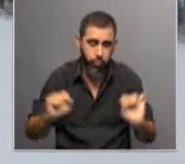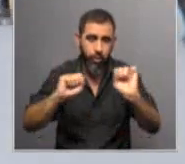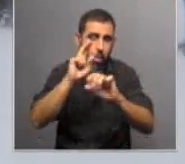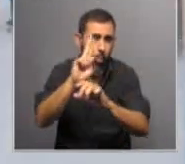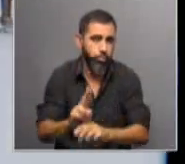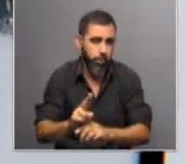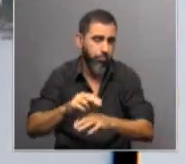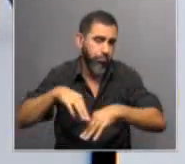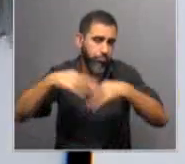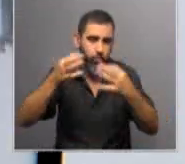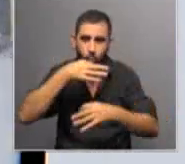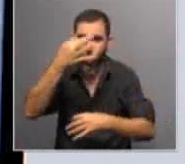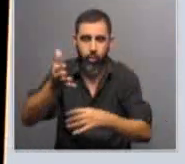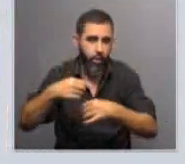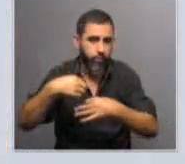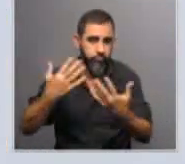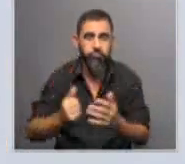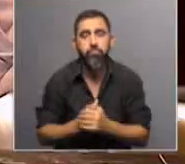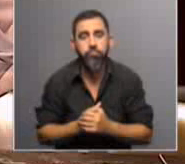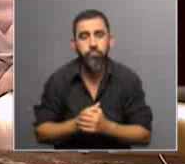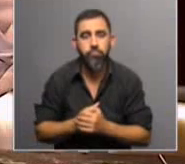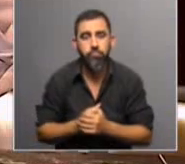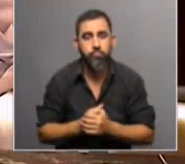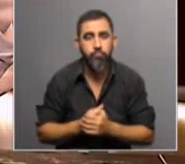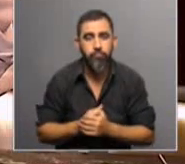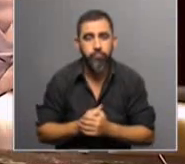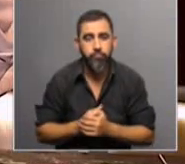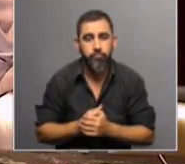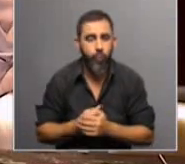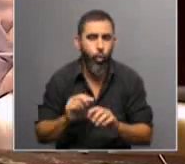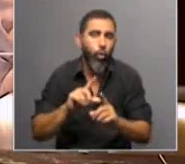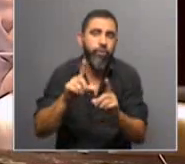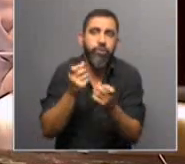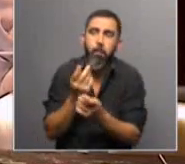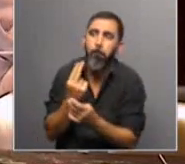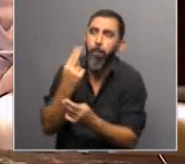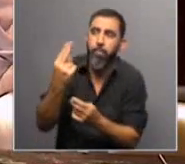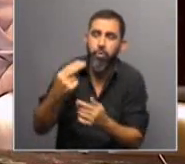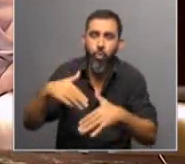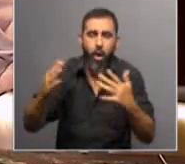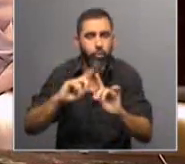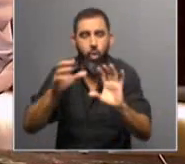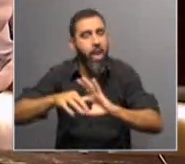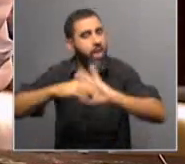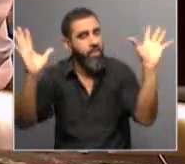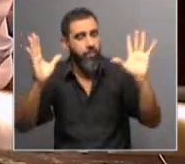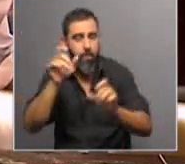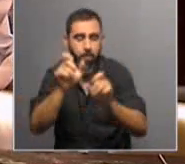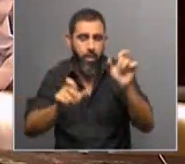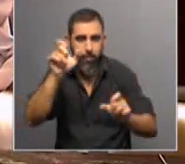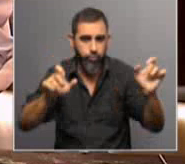emplearla para el uso que necesiten sin tener que pedir ninguna autorización porque están en